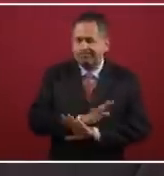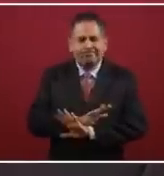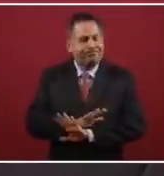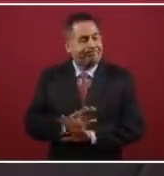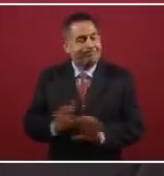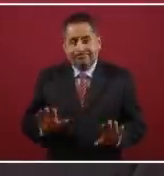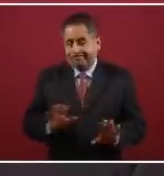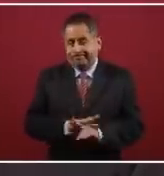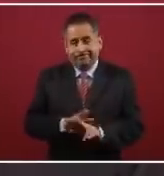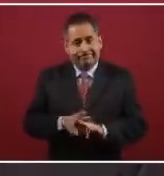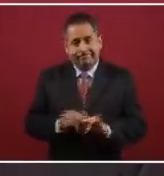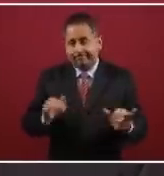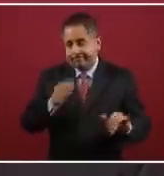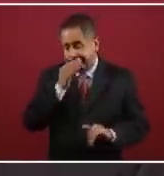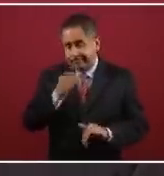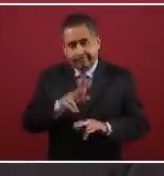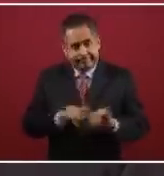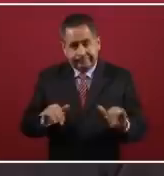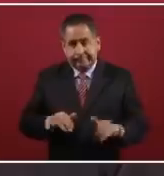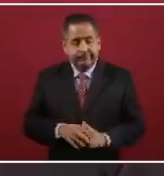nada de